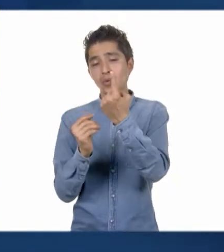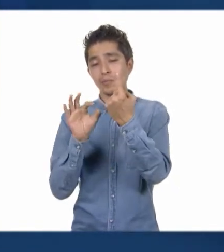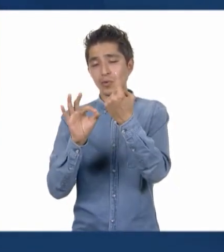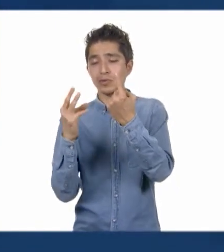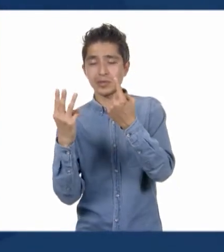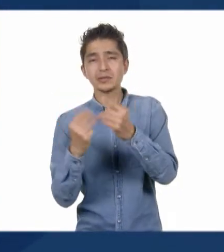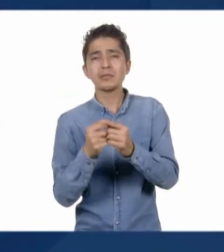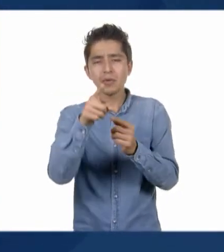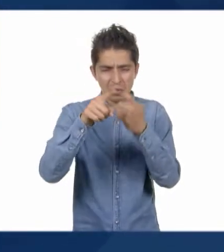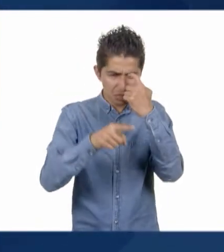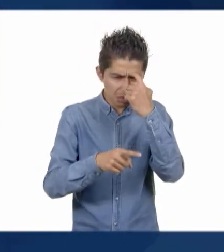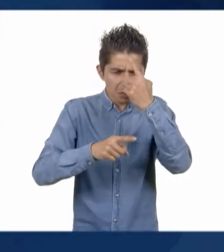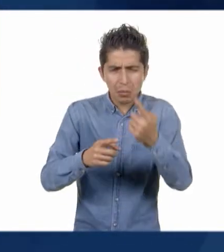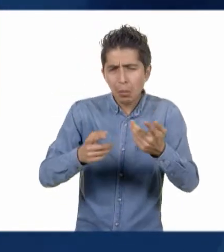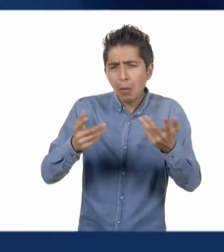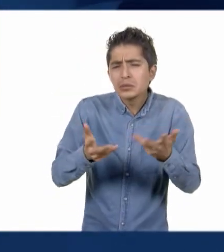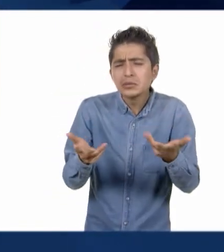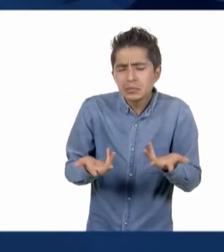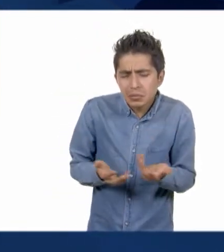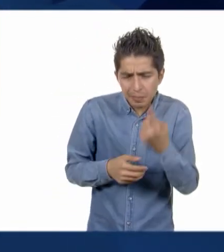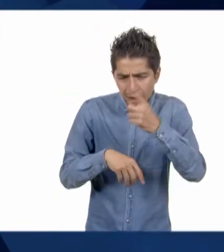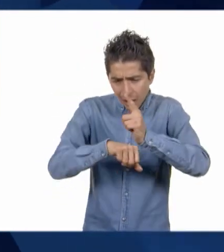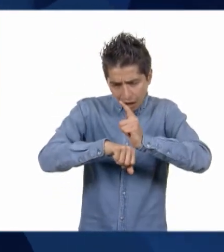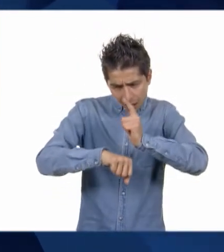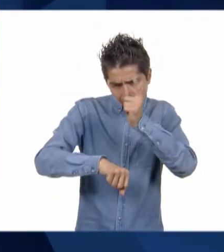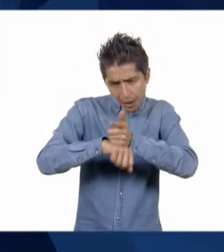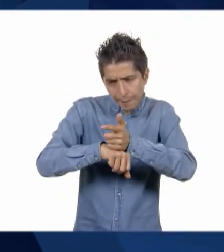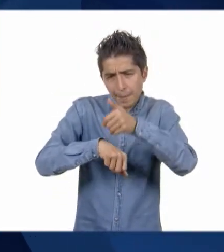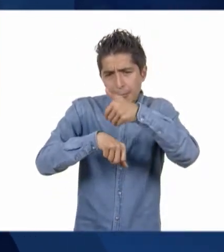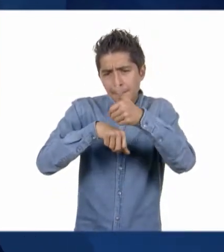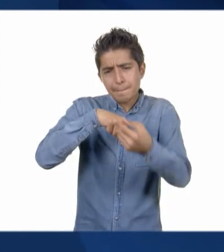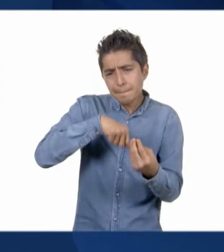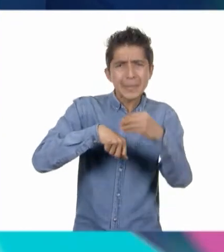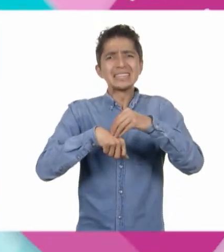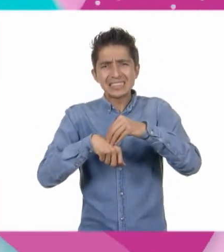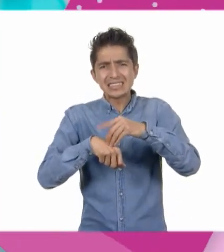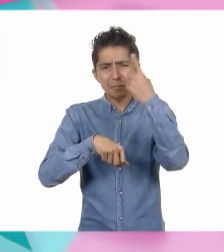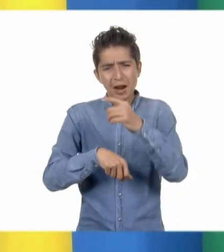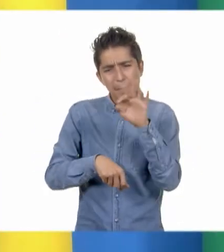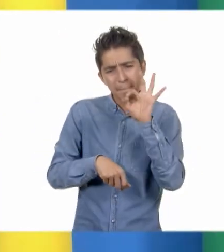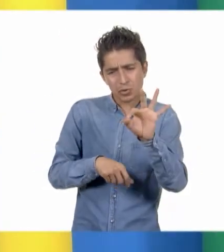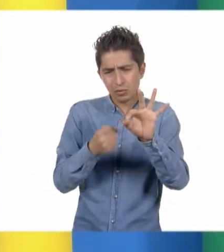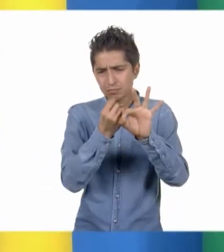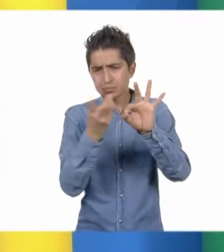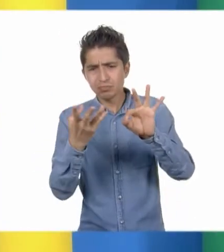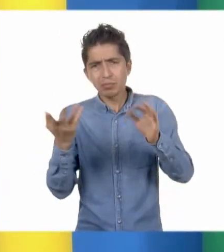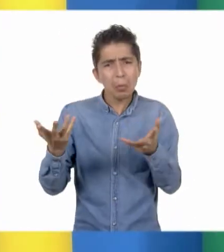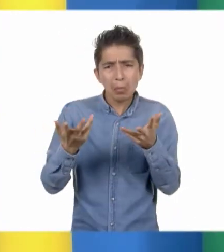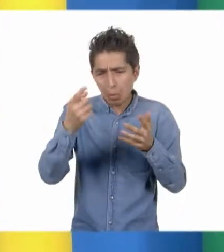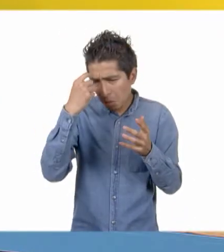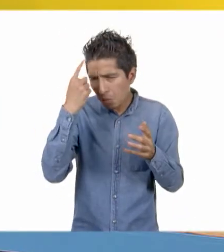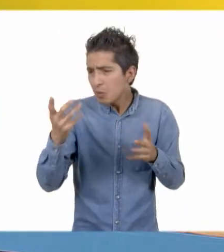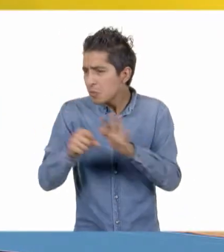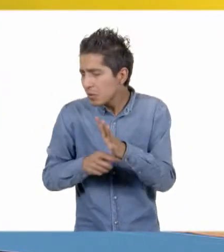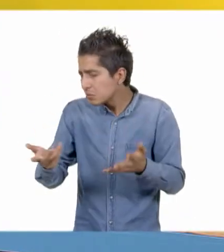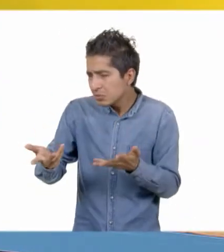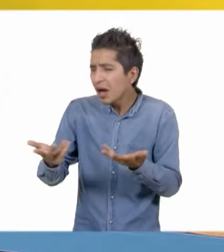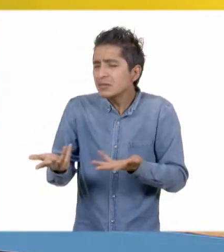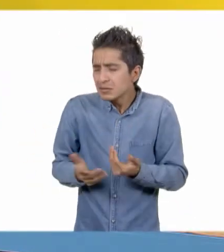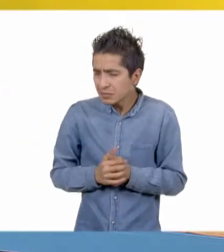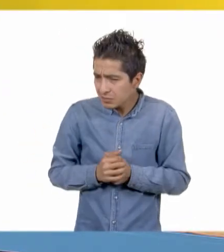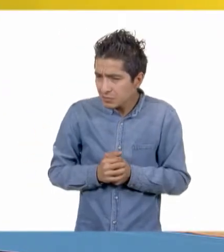ocurre hacer para encontrar más números decimales? Pues, ¿qué